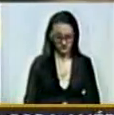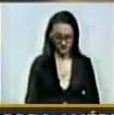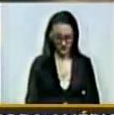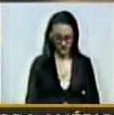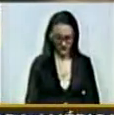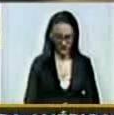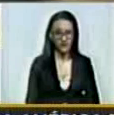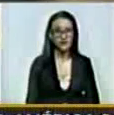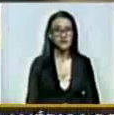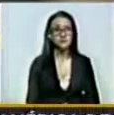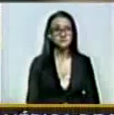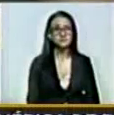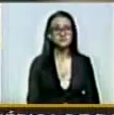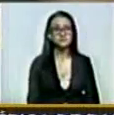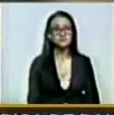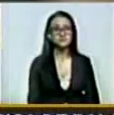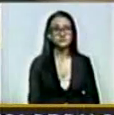Nosotros